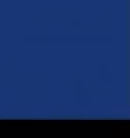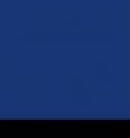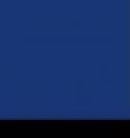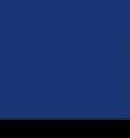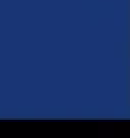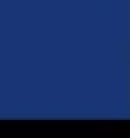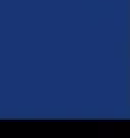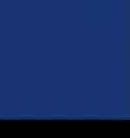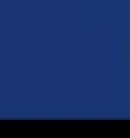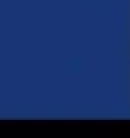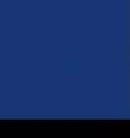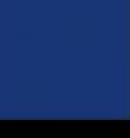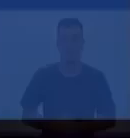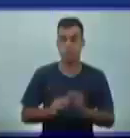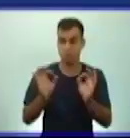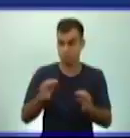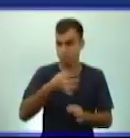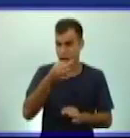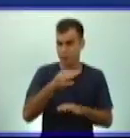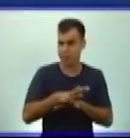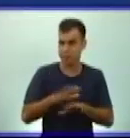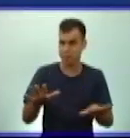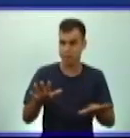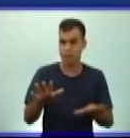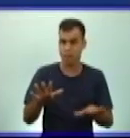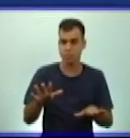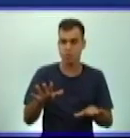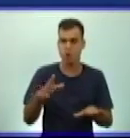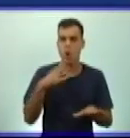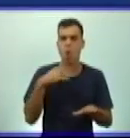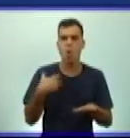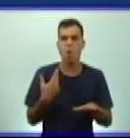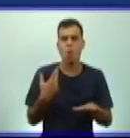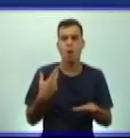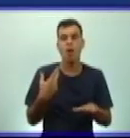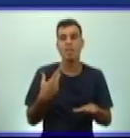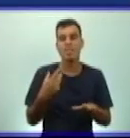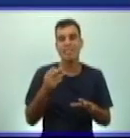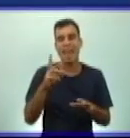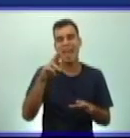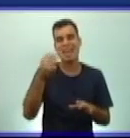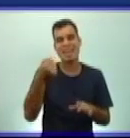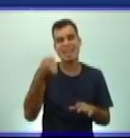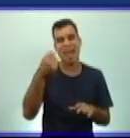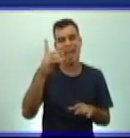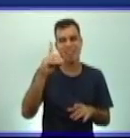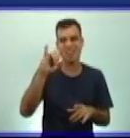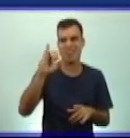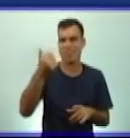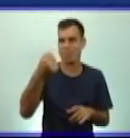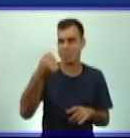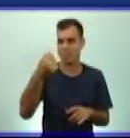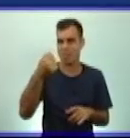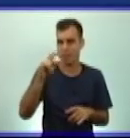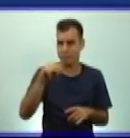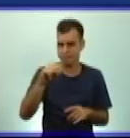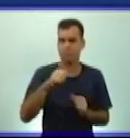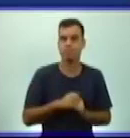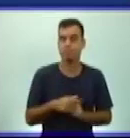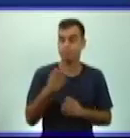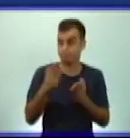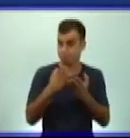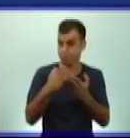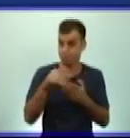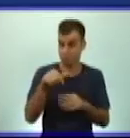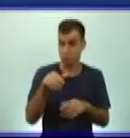Bien, y como les decía, su unidad de medida en el sistema internacional es el radián. Es decir, durante el estudio de los movimientos